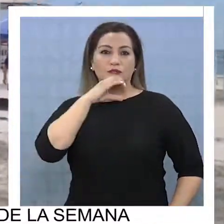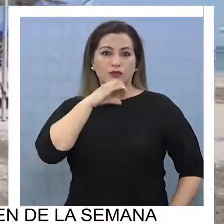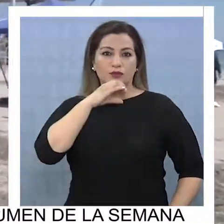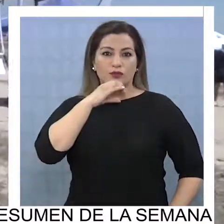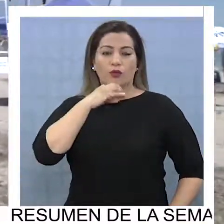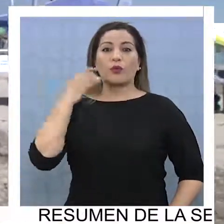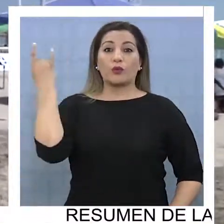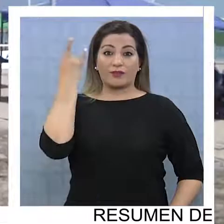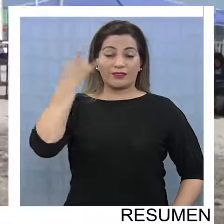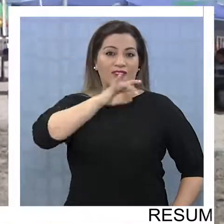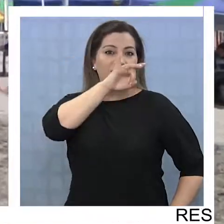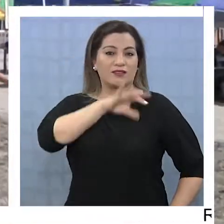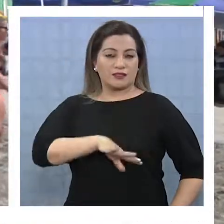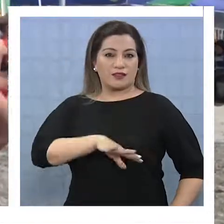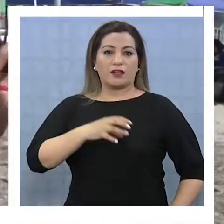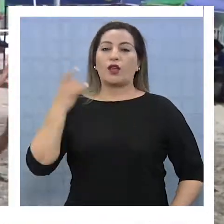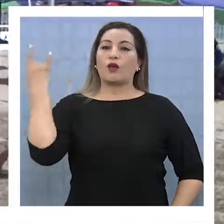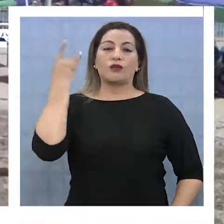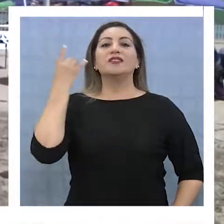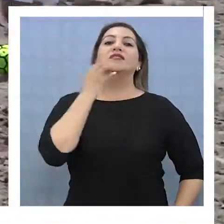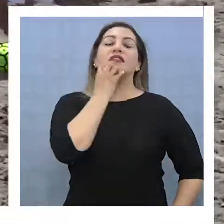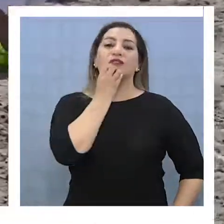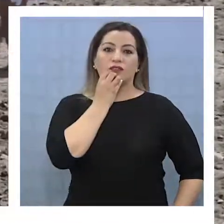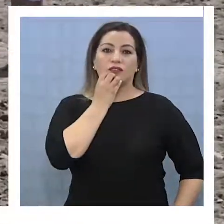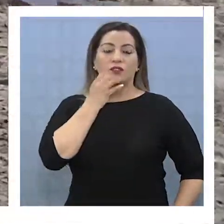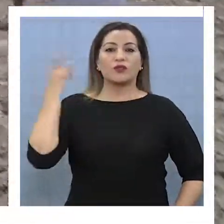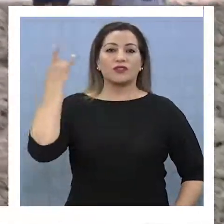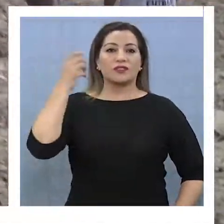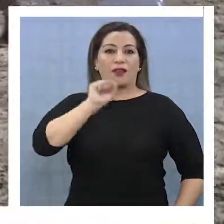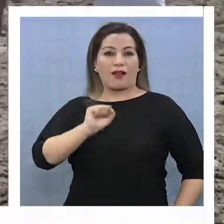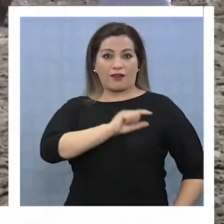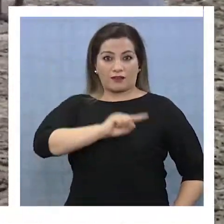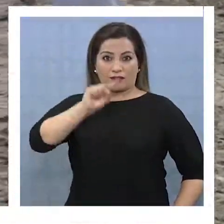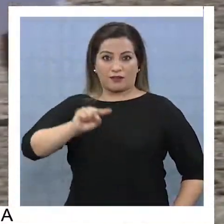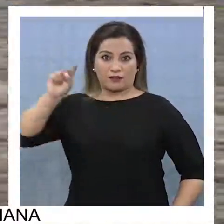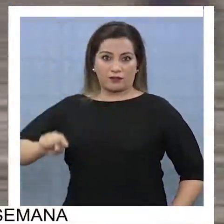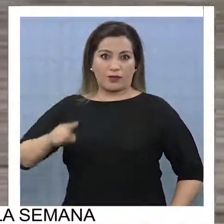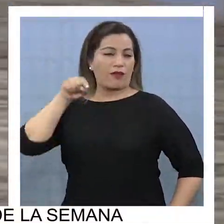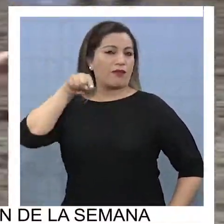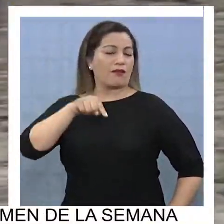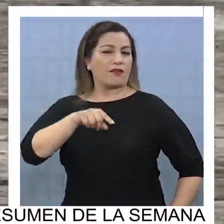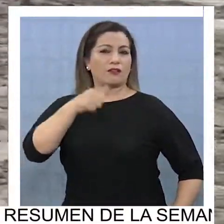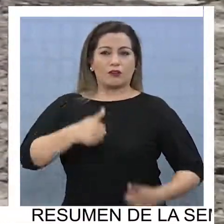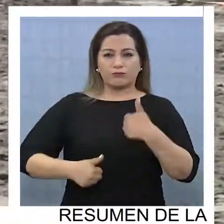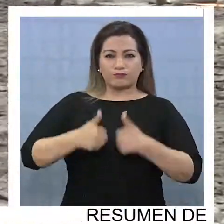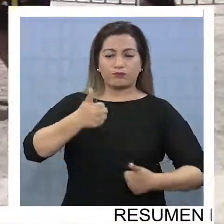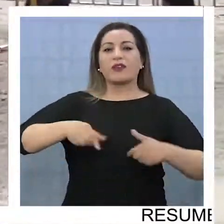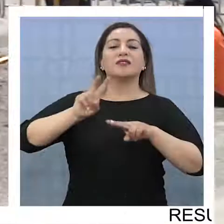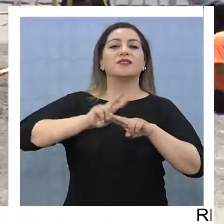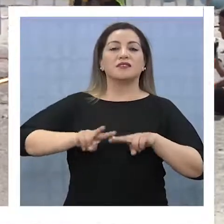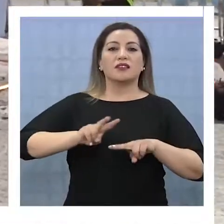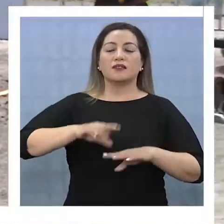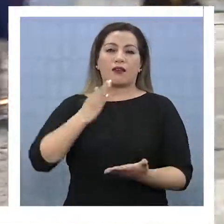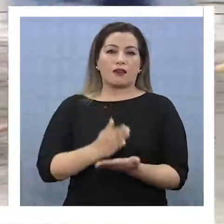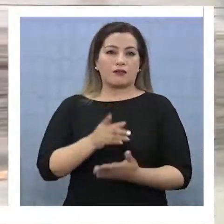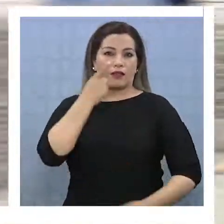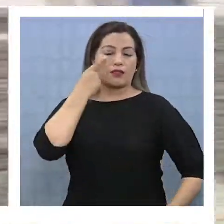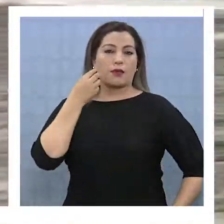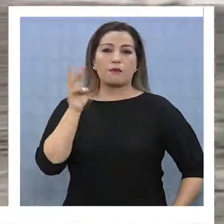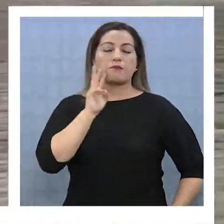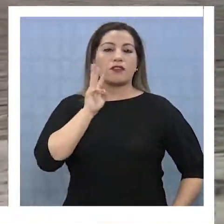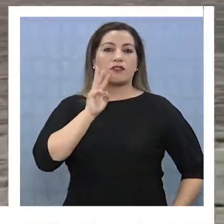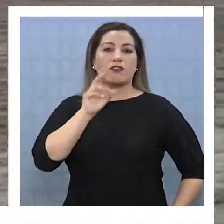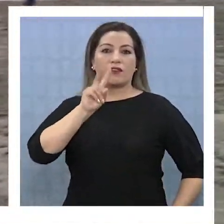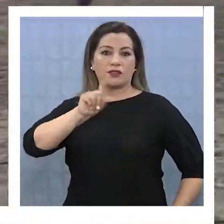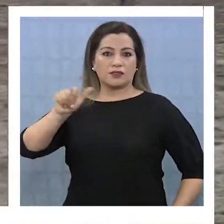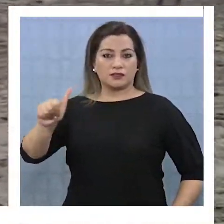Universidad de Chile, Universidad de Antofagasta y Universidad de Atacama. Este campeonato se desarrollará hasta el miércoles 26 de